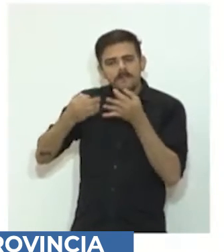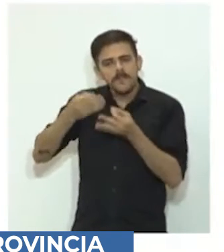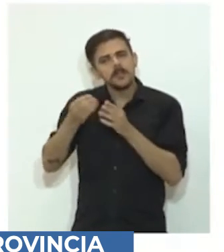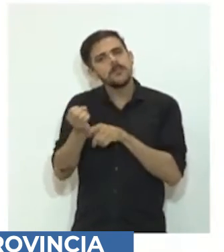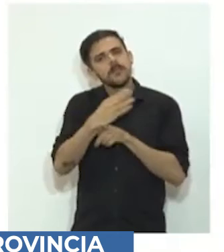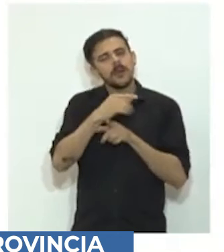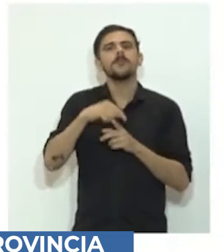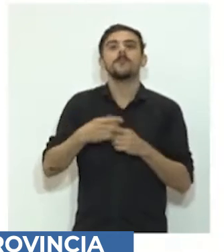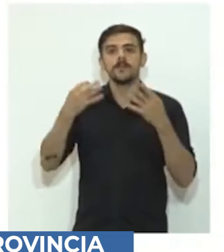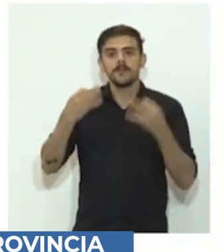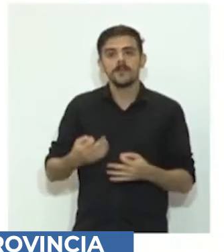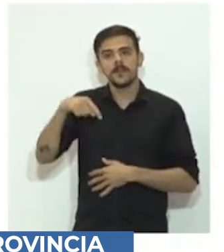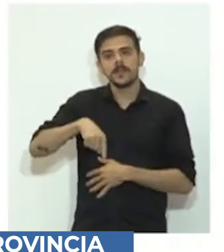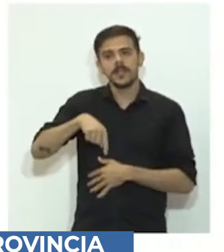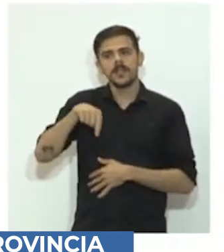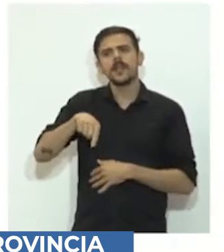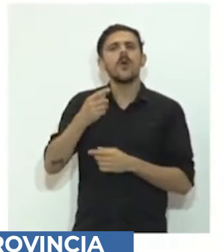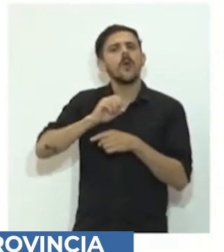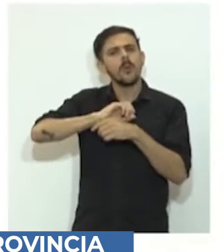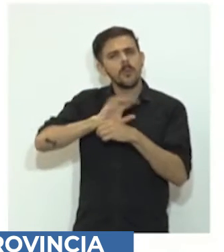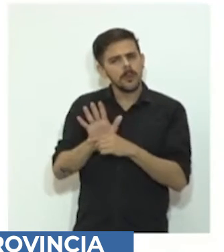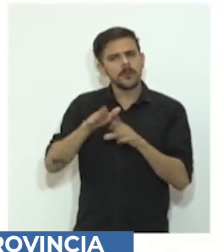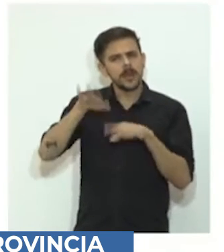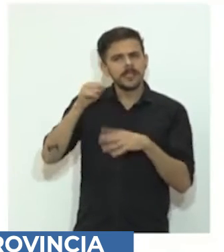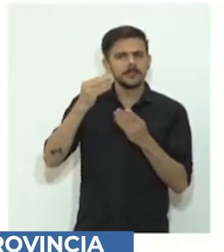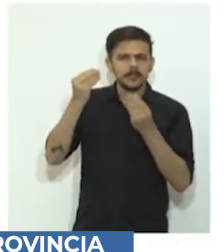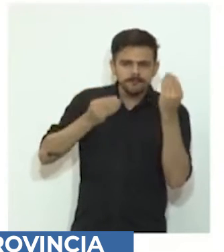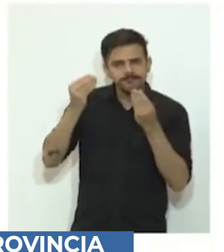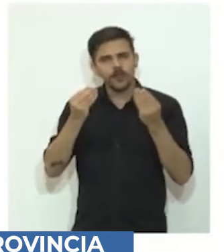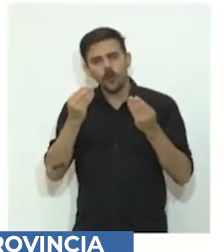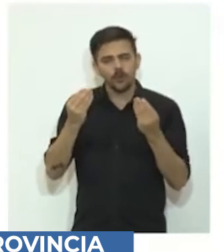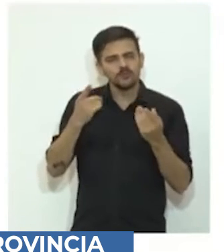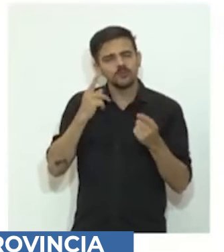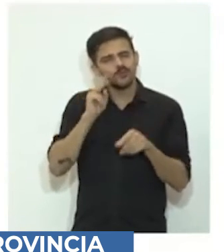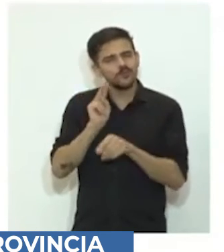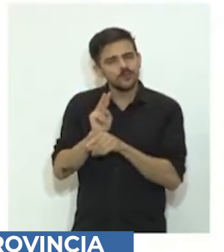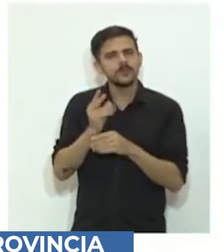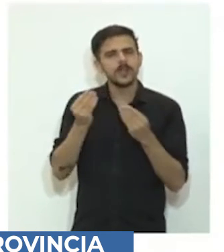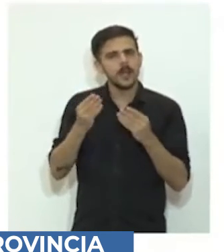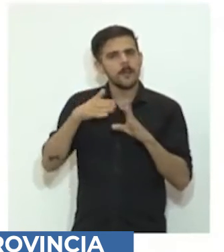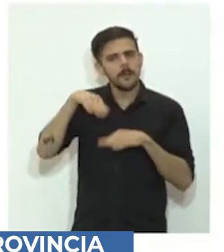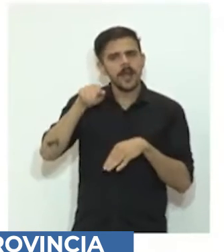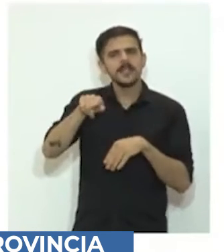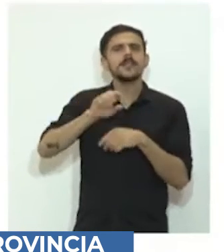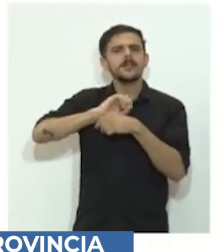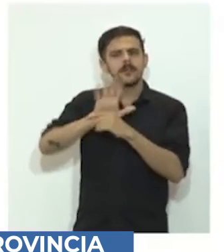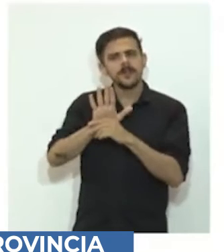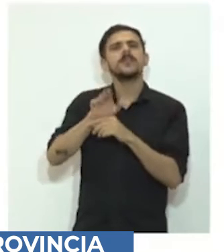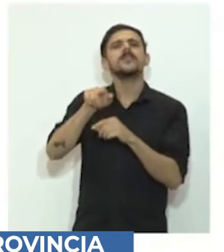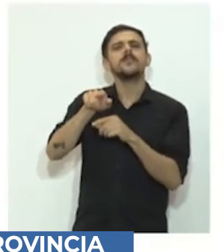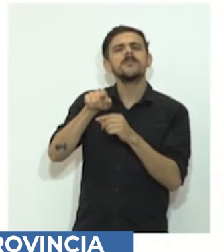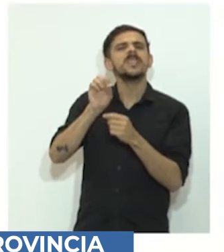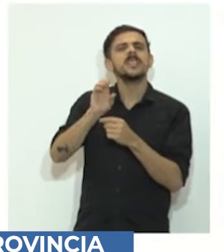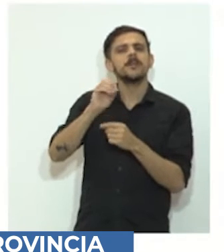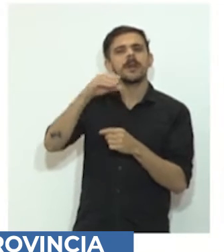que son consideradas de preocupación o de interés principalmente la que tiene que ver con la variante manaos y la